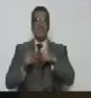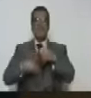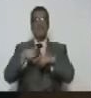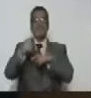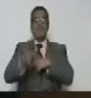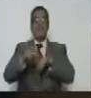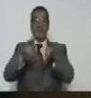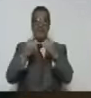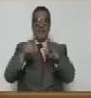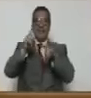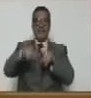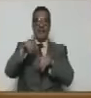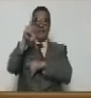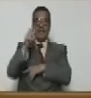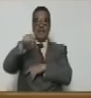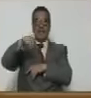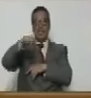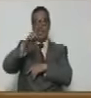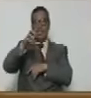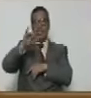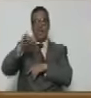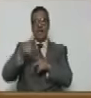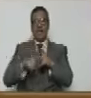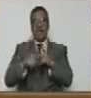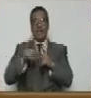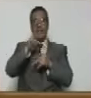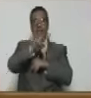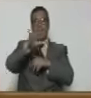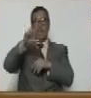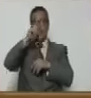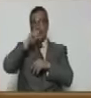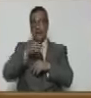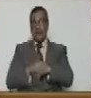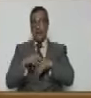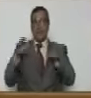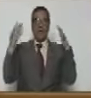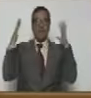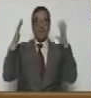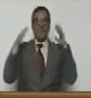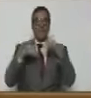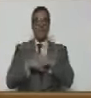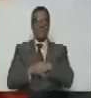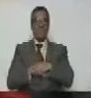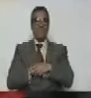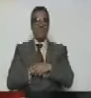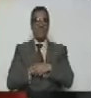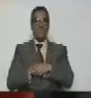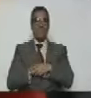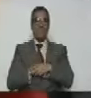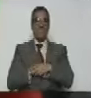Mañana cumpleaños también la diputada Nancy, 25 añitos, aplauso.